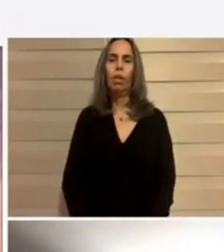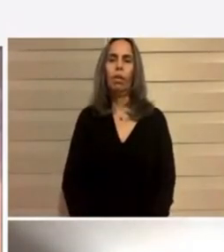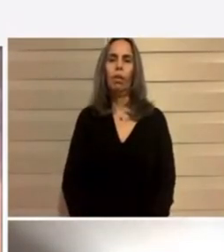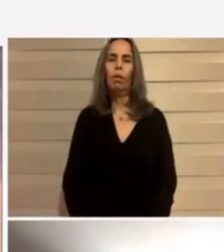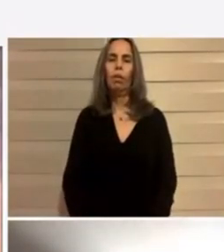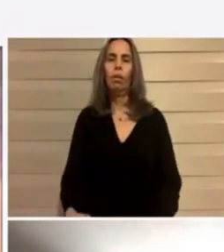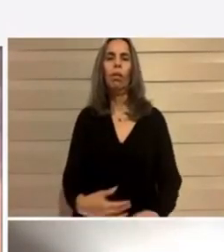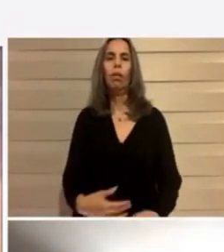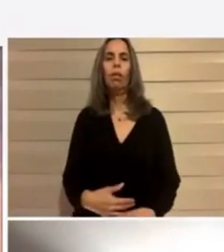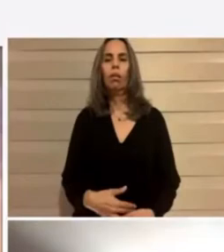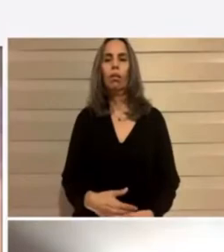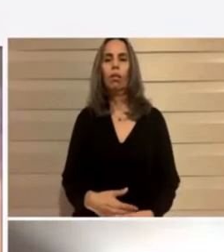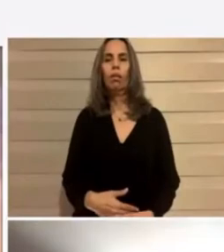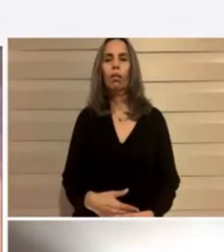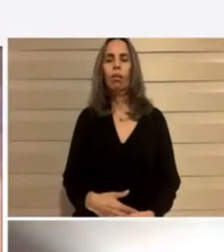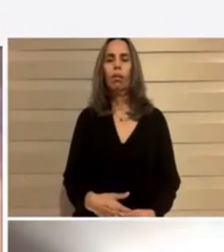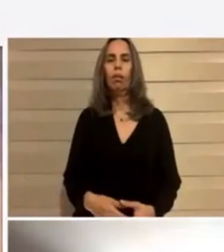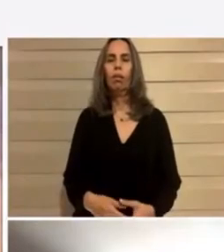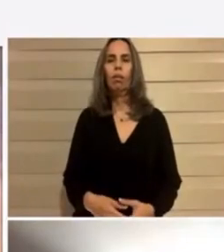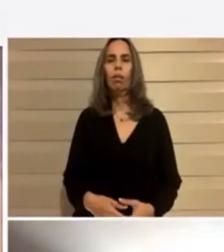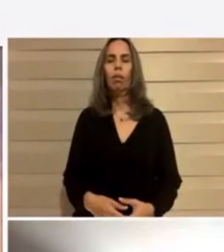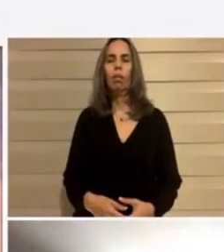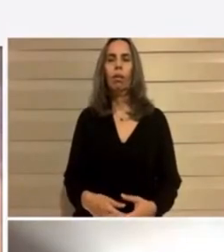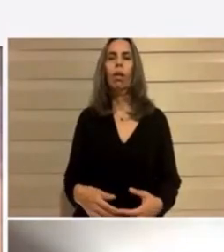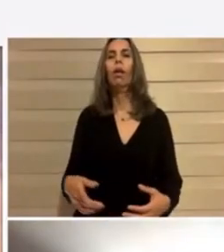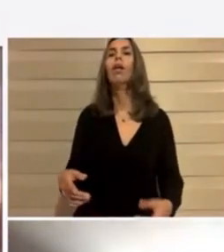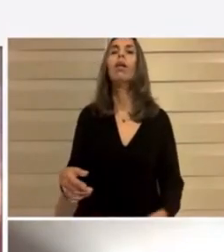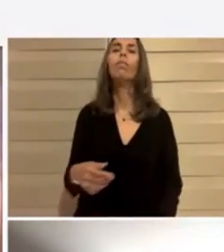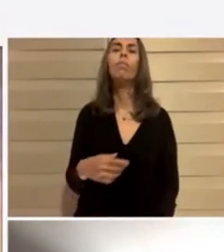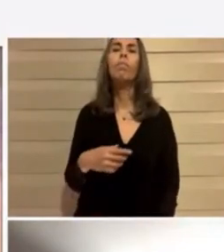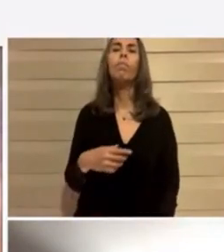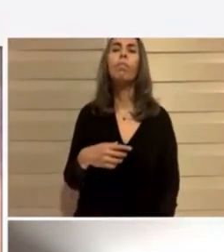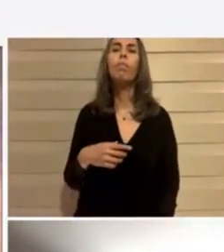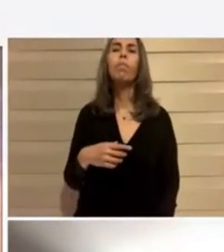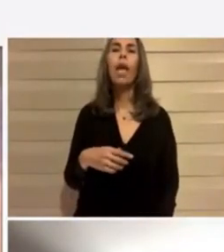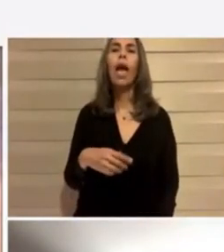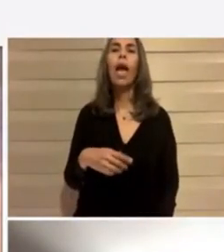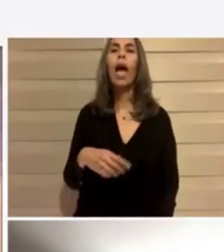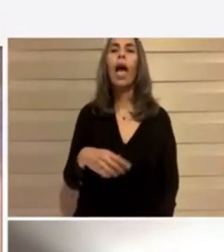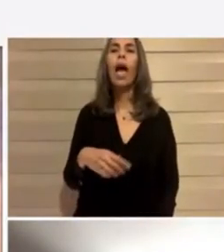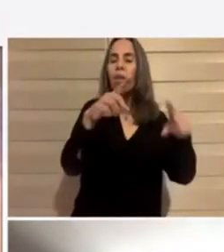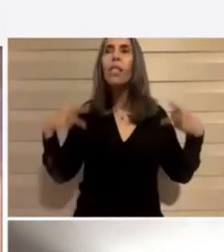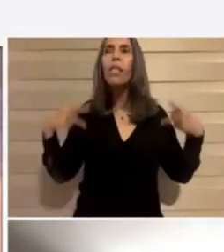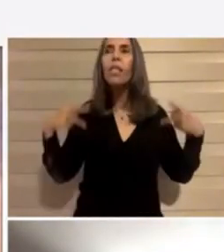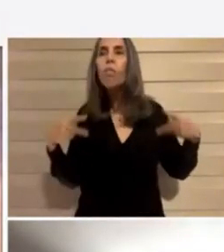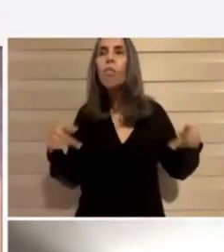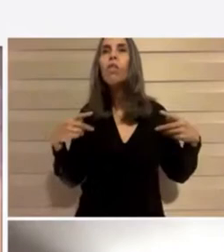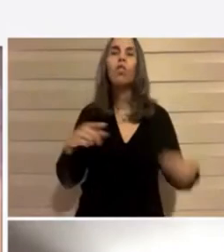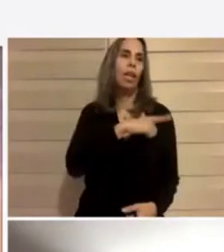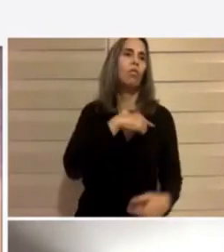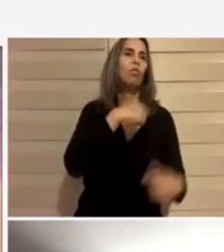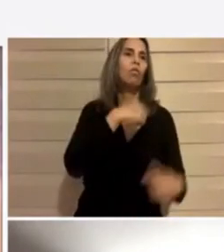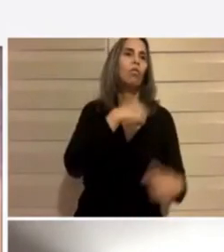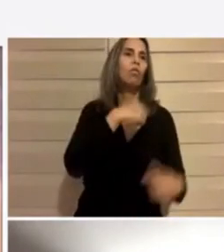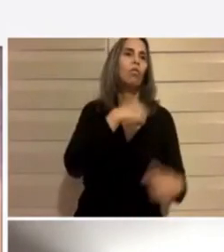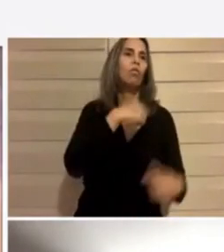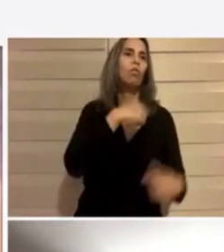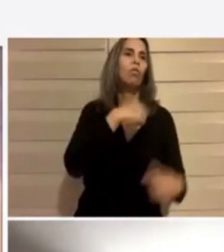que lo experimenten. Y pues ahora muchas cosas están en línea. Lo puede uno ver en YouTube, puede uno